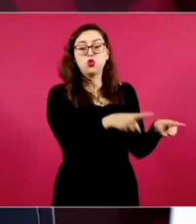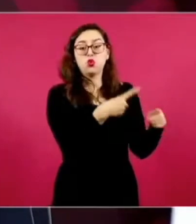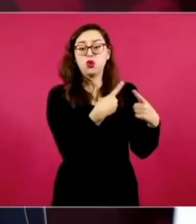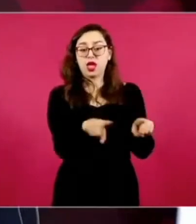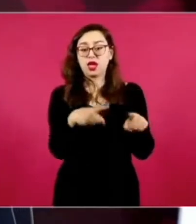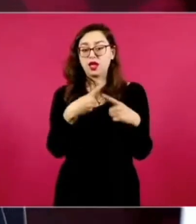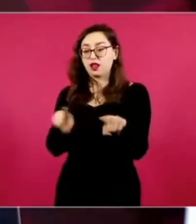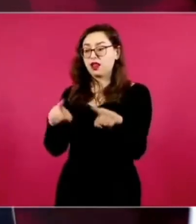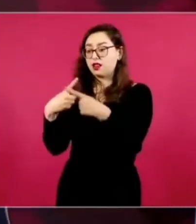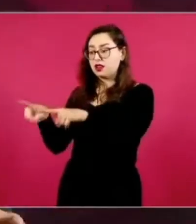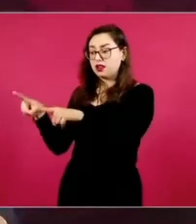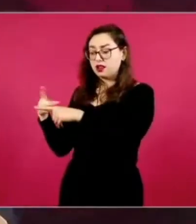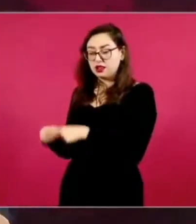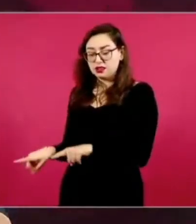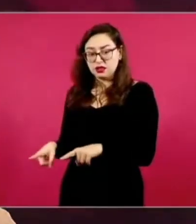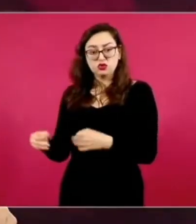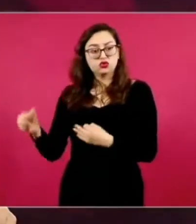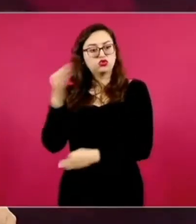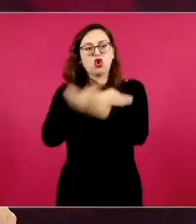garantizar el derecho a disentir,